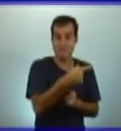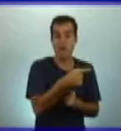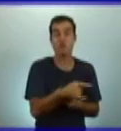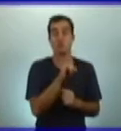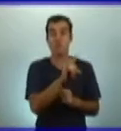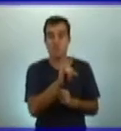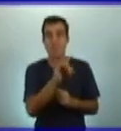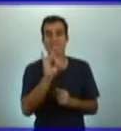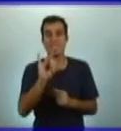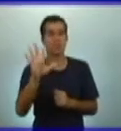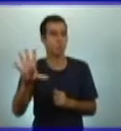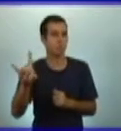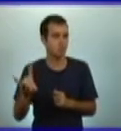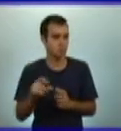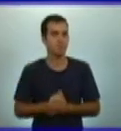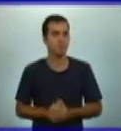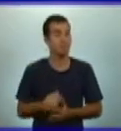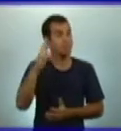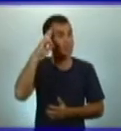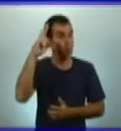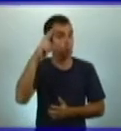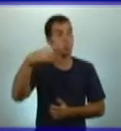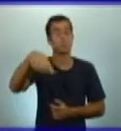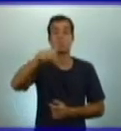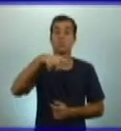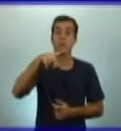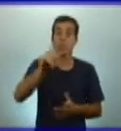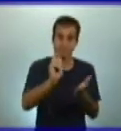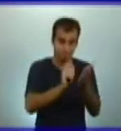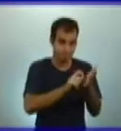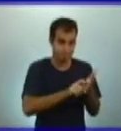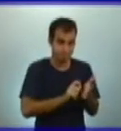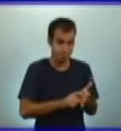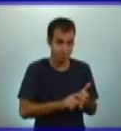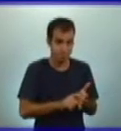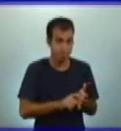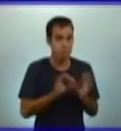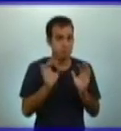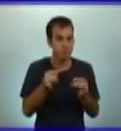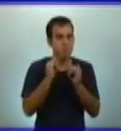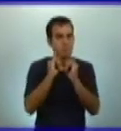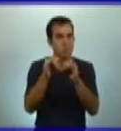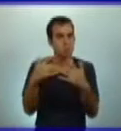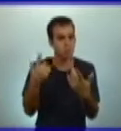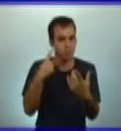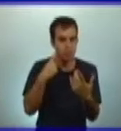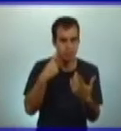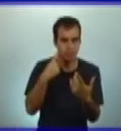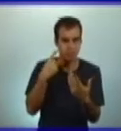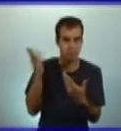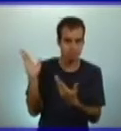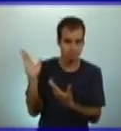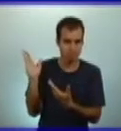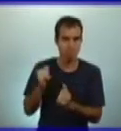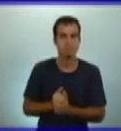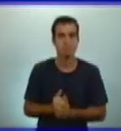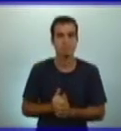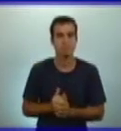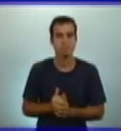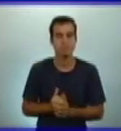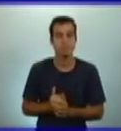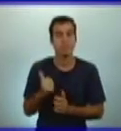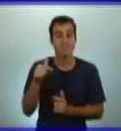9.759. Les recuerdo y por favor les pido que anoten en la libreta el siguiente dato. Estos pasos